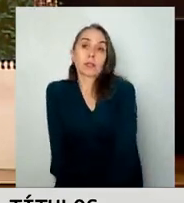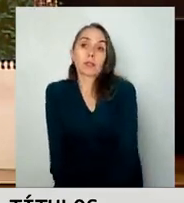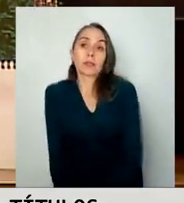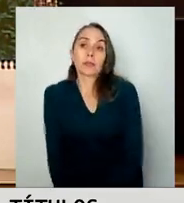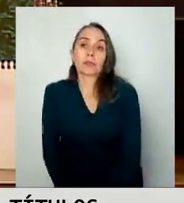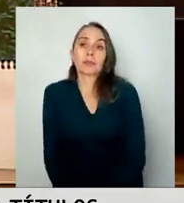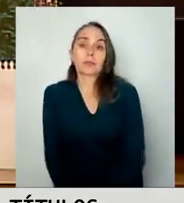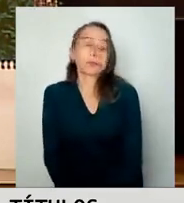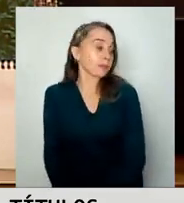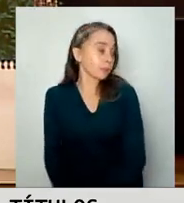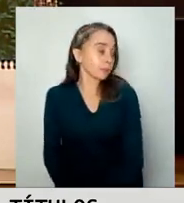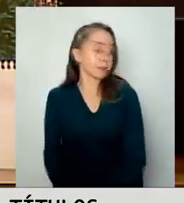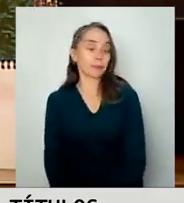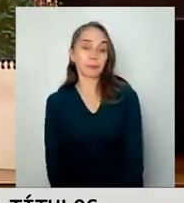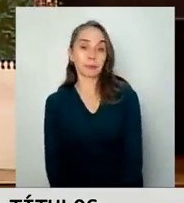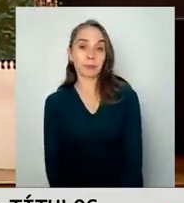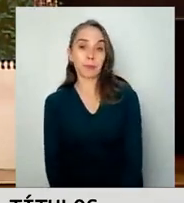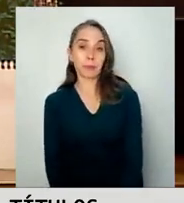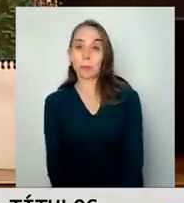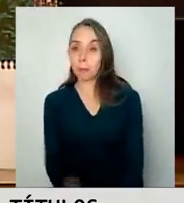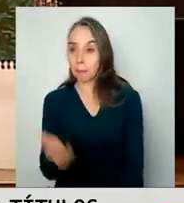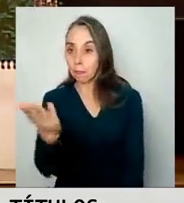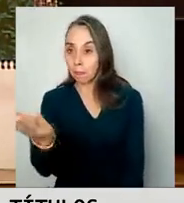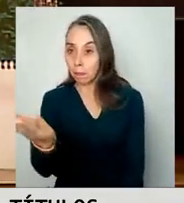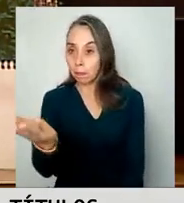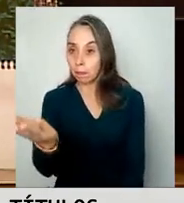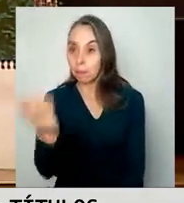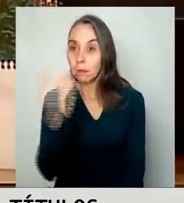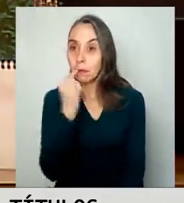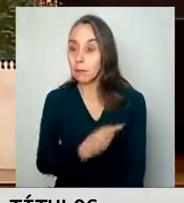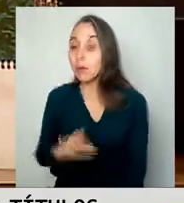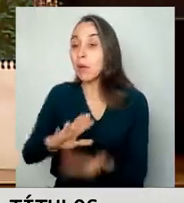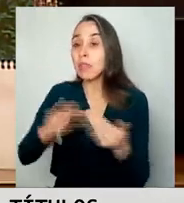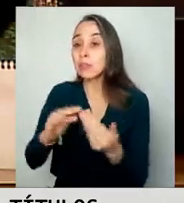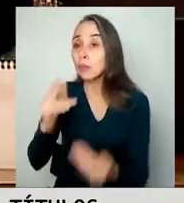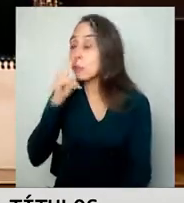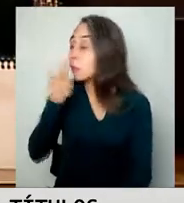Disculpe diputado lo vi acá